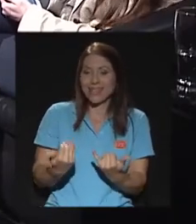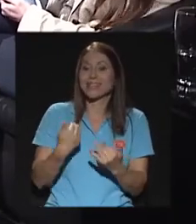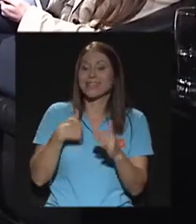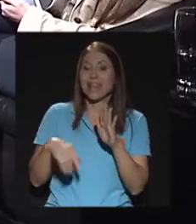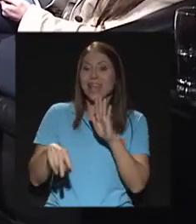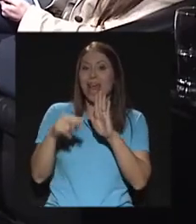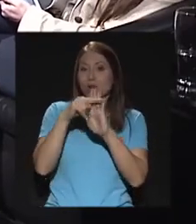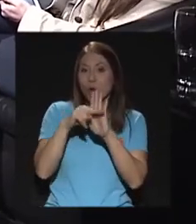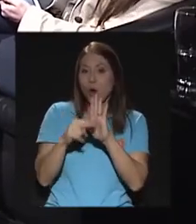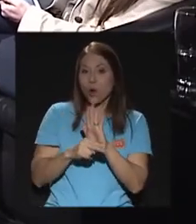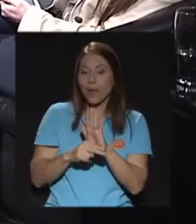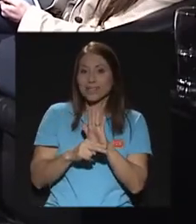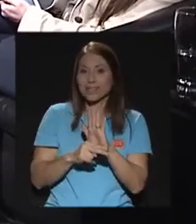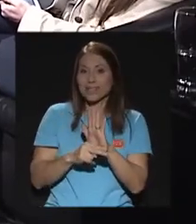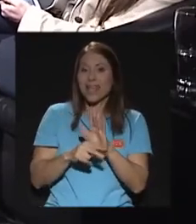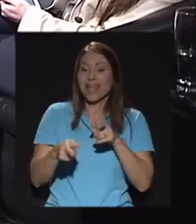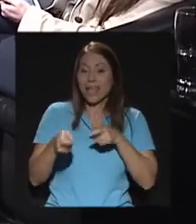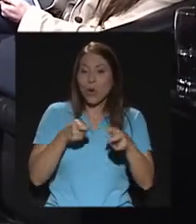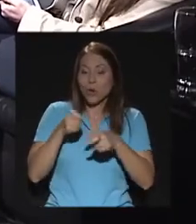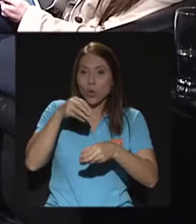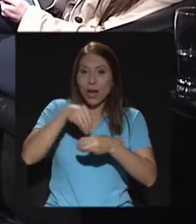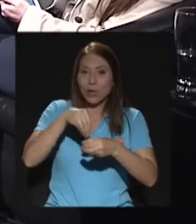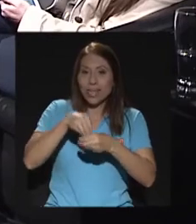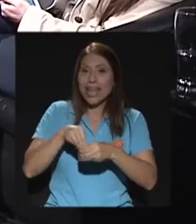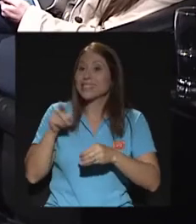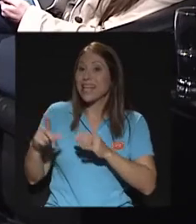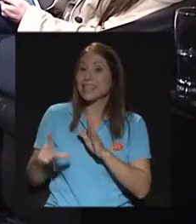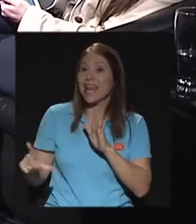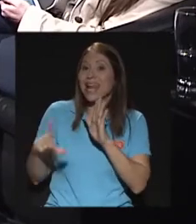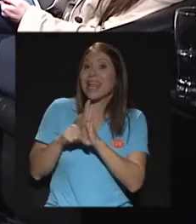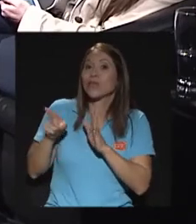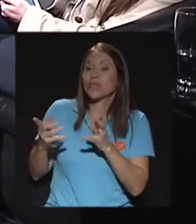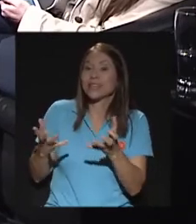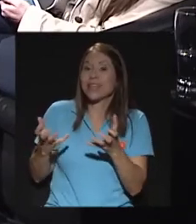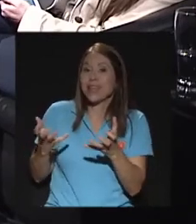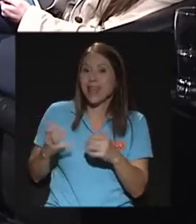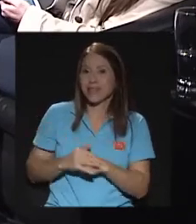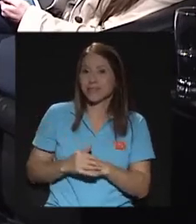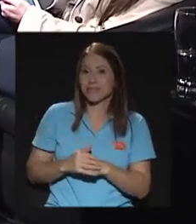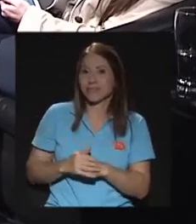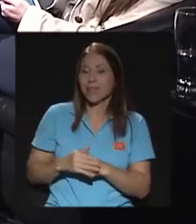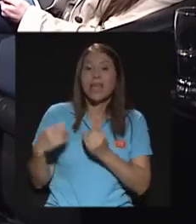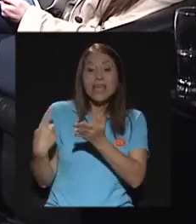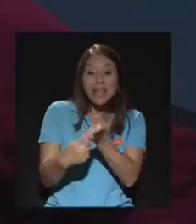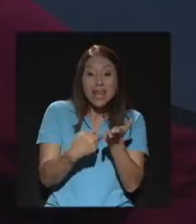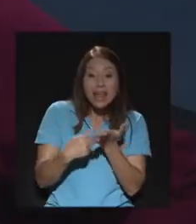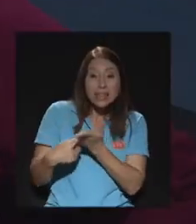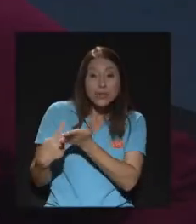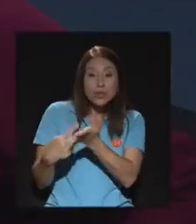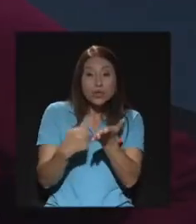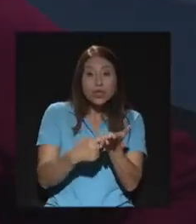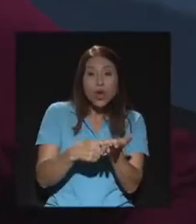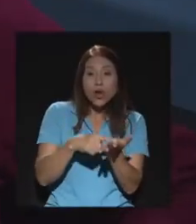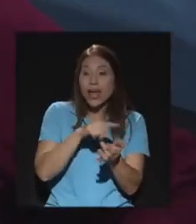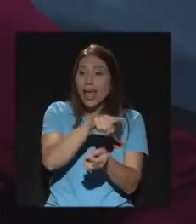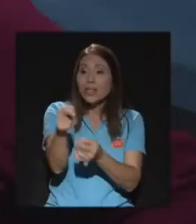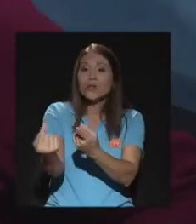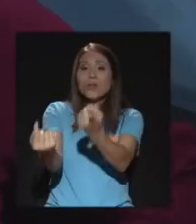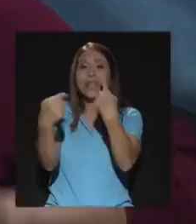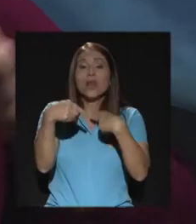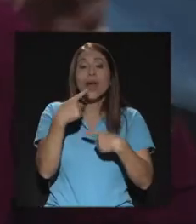la que controlaban contenidos, de esa ley que tanto ustedes querían. Y en el marco de la discusión vinieron a decir que esa ley